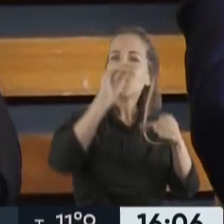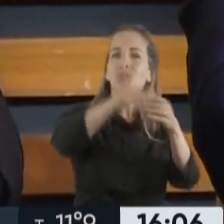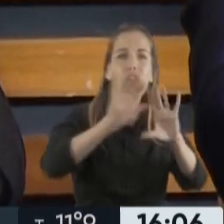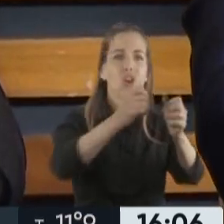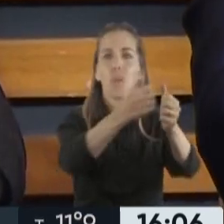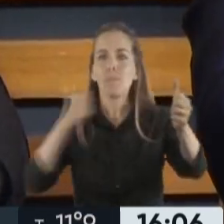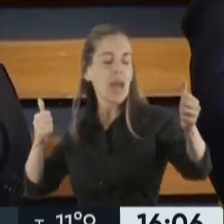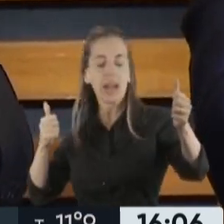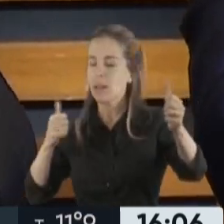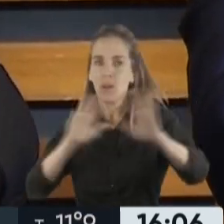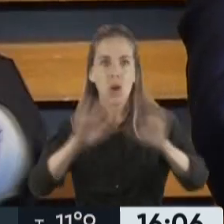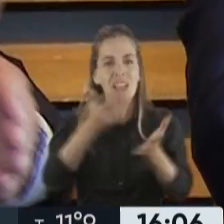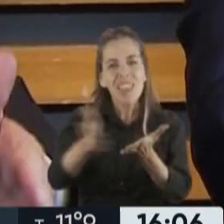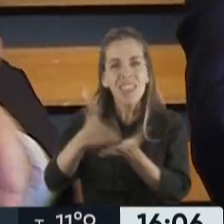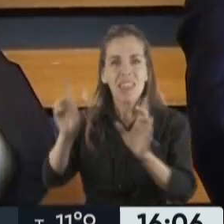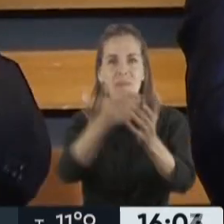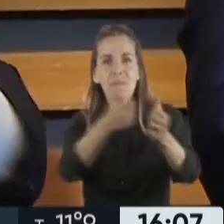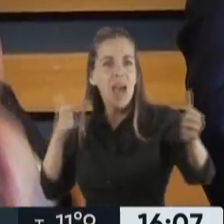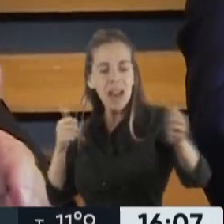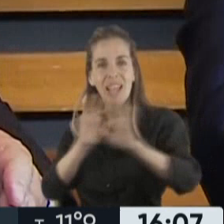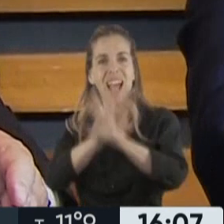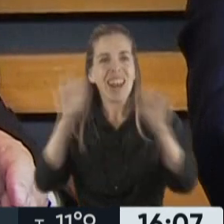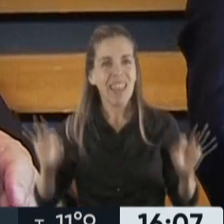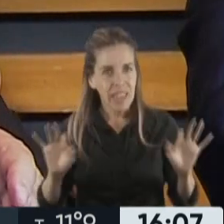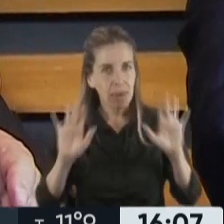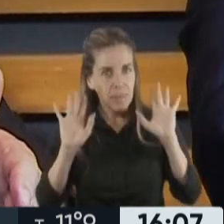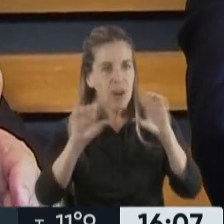las márgenes de la sociedad a ninguno y a ninguna.